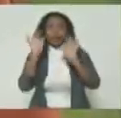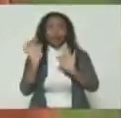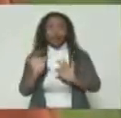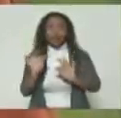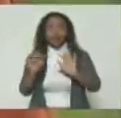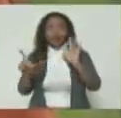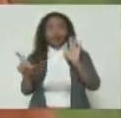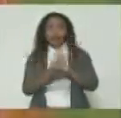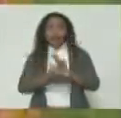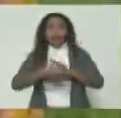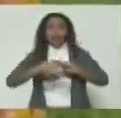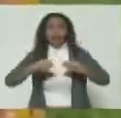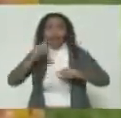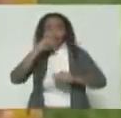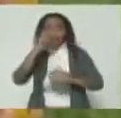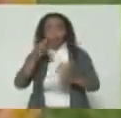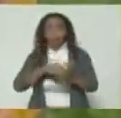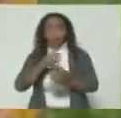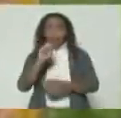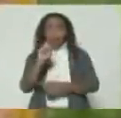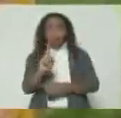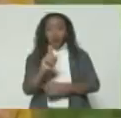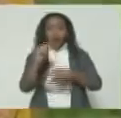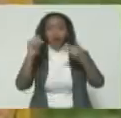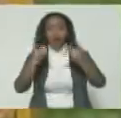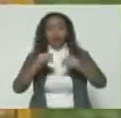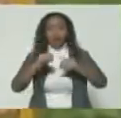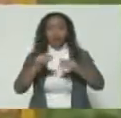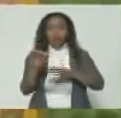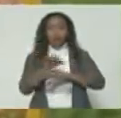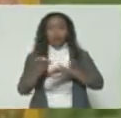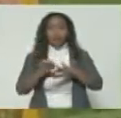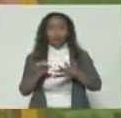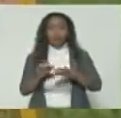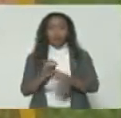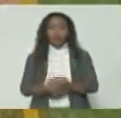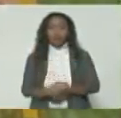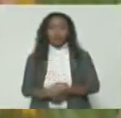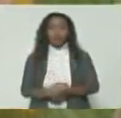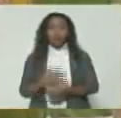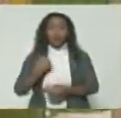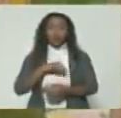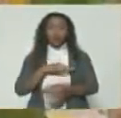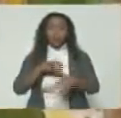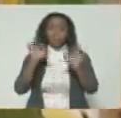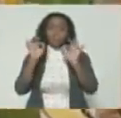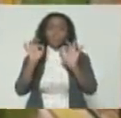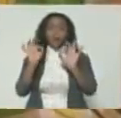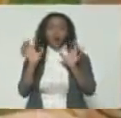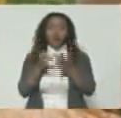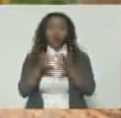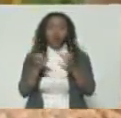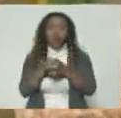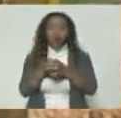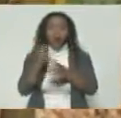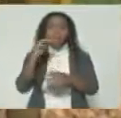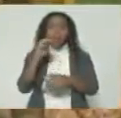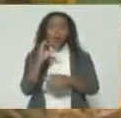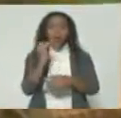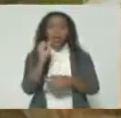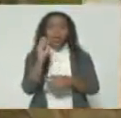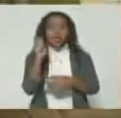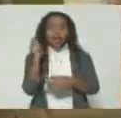Ley de Tierra en el año 2001. Desde aquí, desde el municipio de Ezequiel Zamora, estamos específicamente en el sector La Morita, un consejo